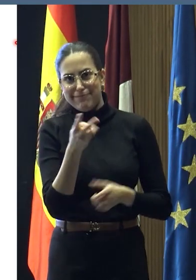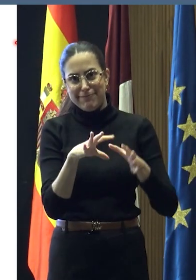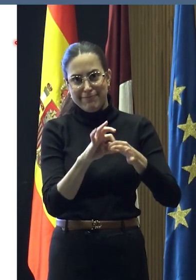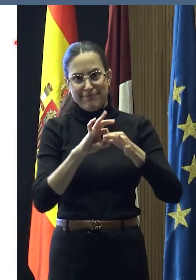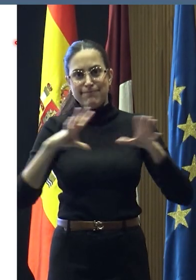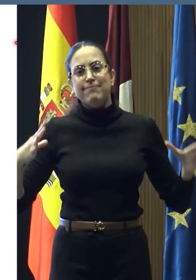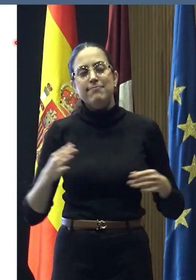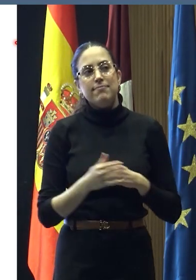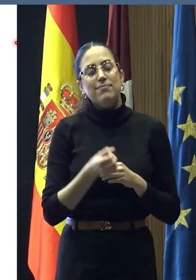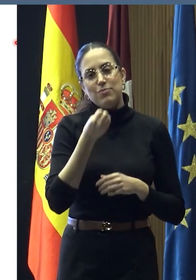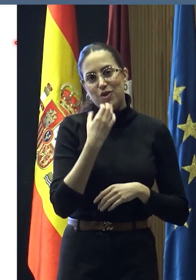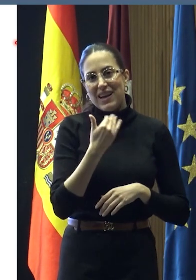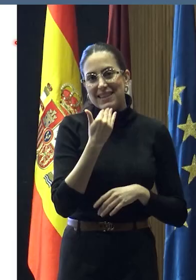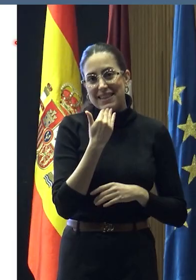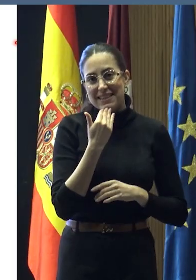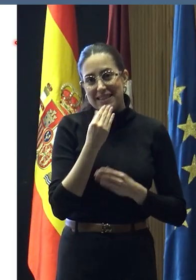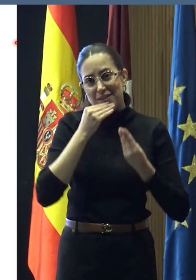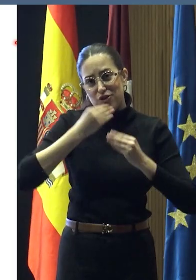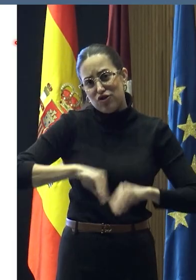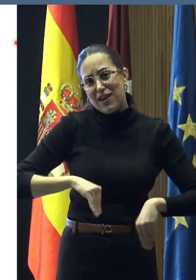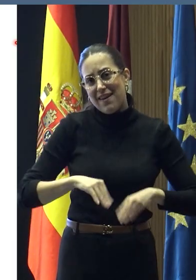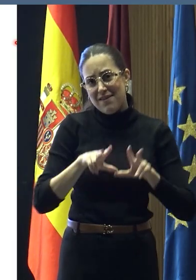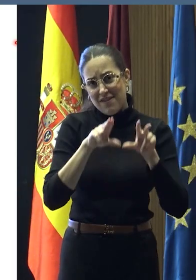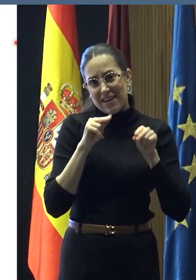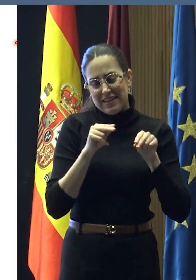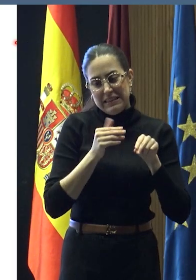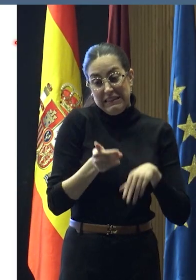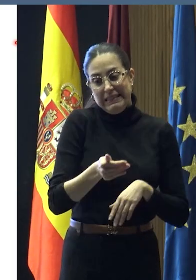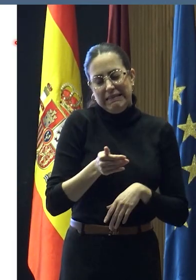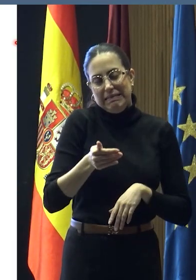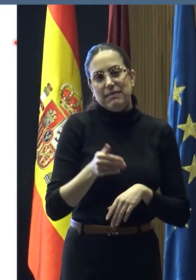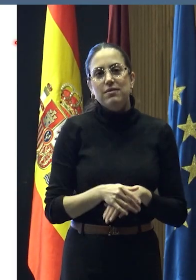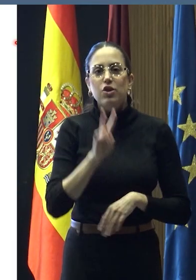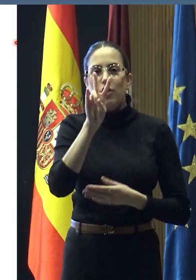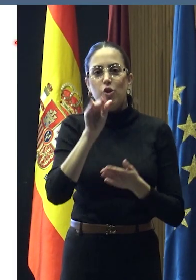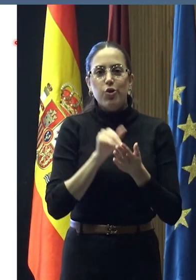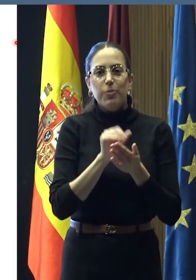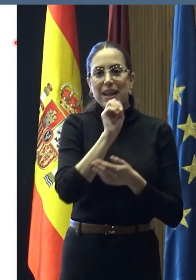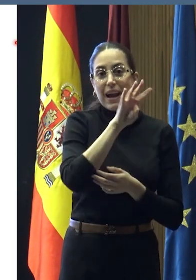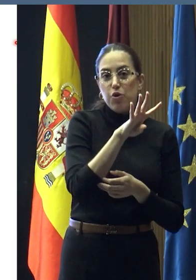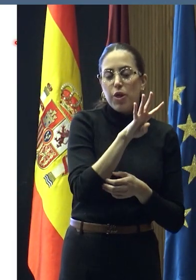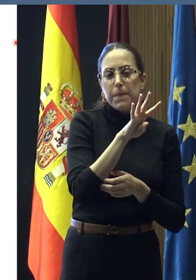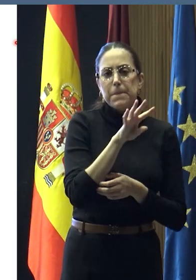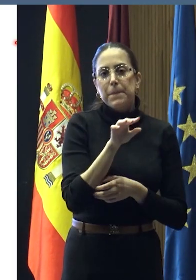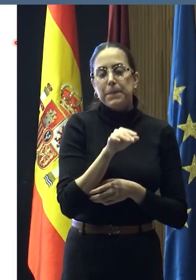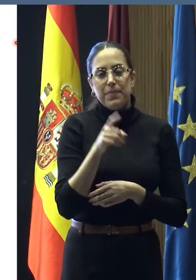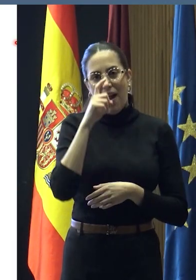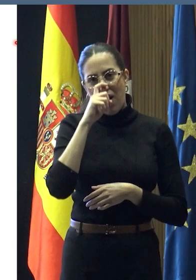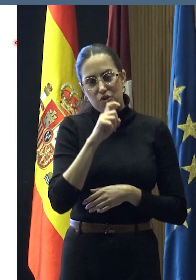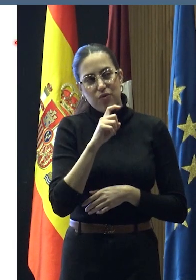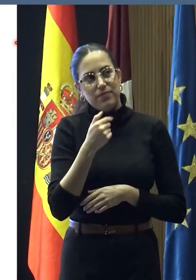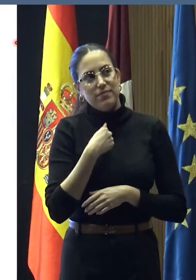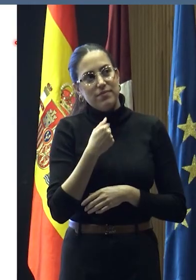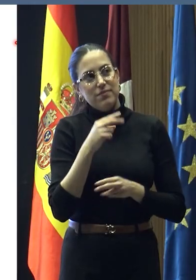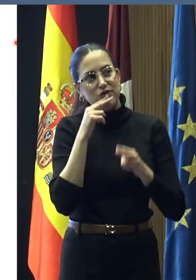Bueno, y ya acabando con la historia, aunque aún falta un poquito, en 2014 yo le he llamado los ratones